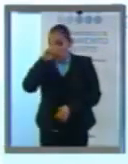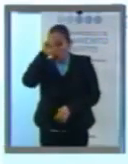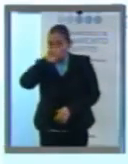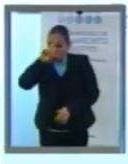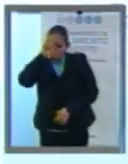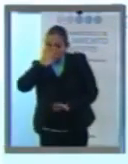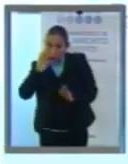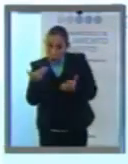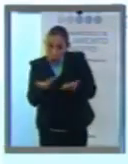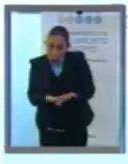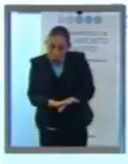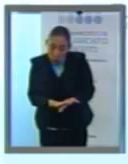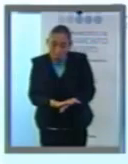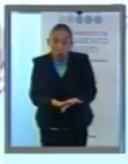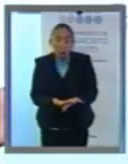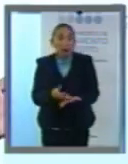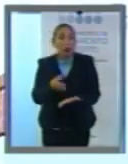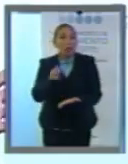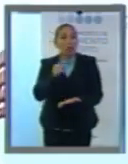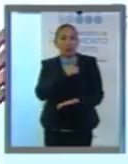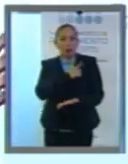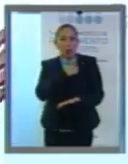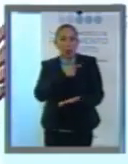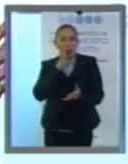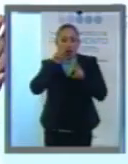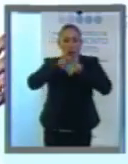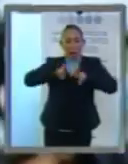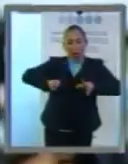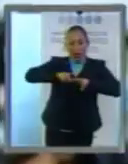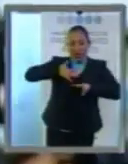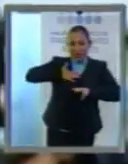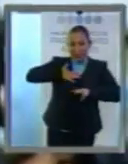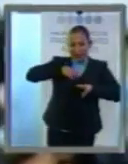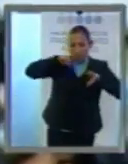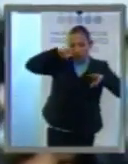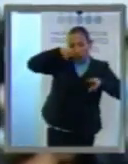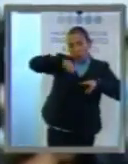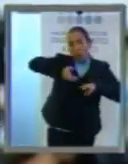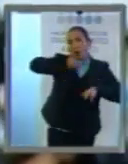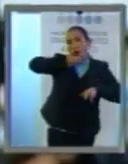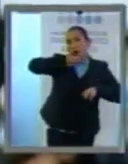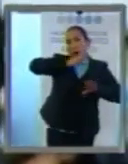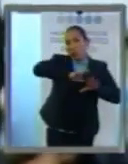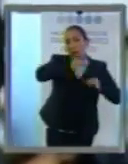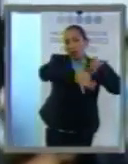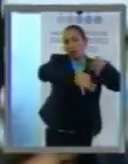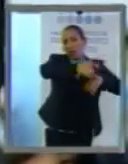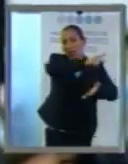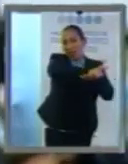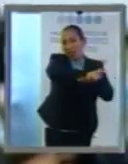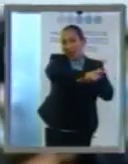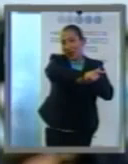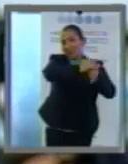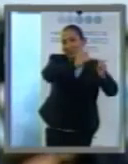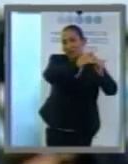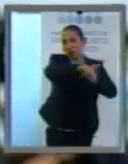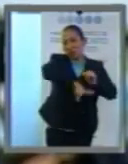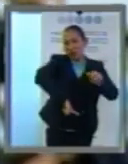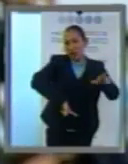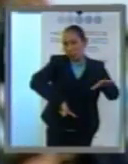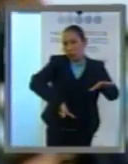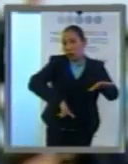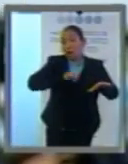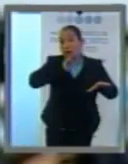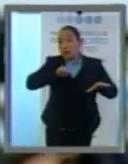sería no solamente analizarlo desde el punto de vista tradicional, jurídico, institucional, sino